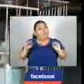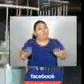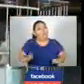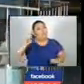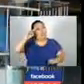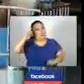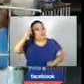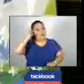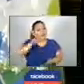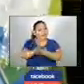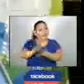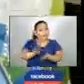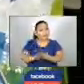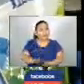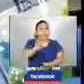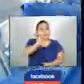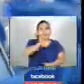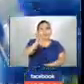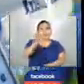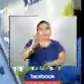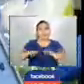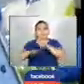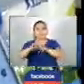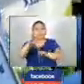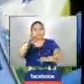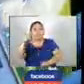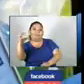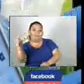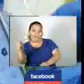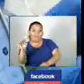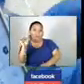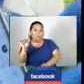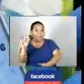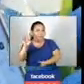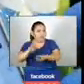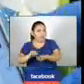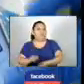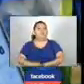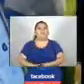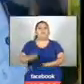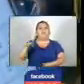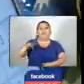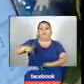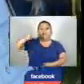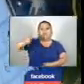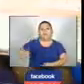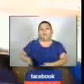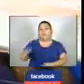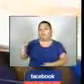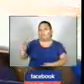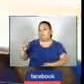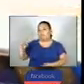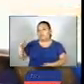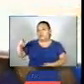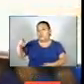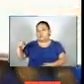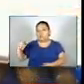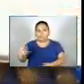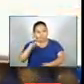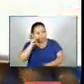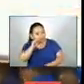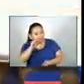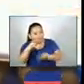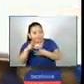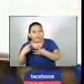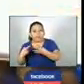implicar sanciones de hasta 500 salarios mínimos. Este mes, la Defensoría del Consumidor ha realizado